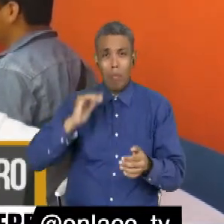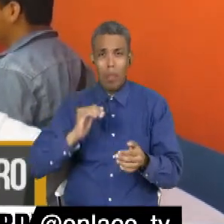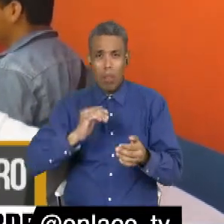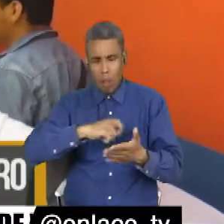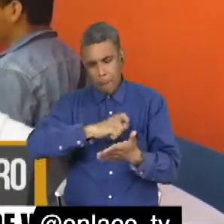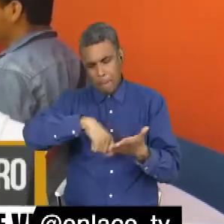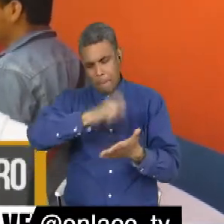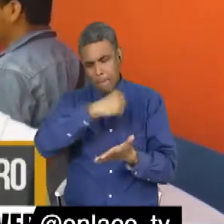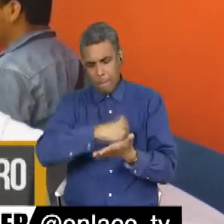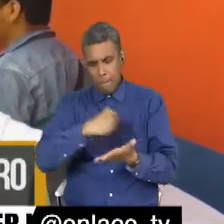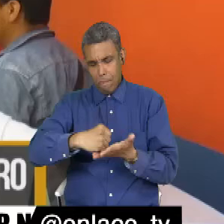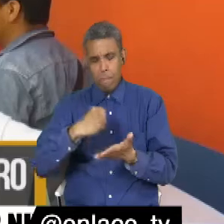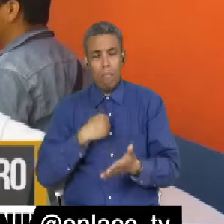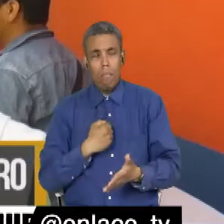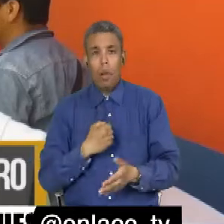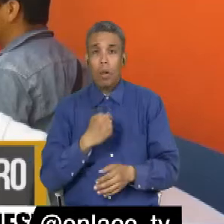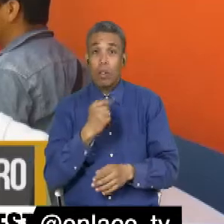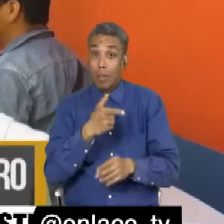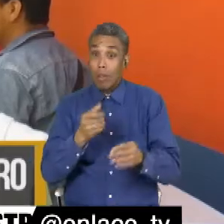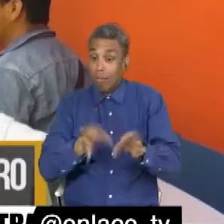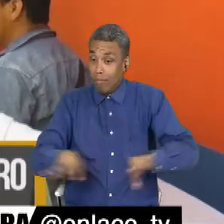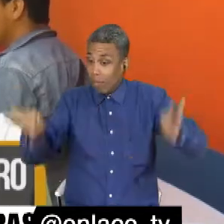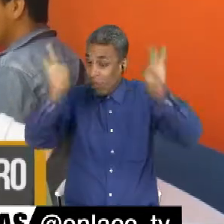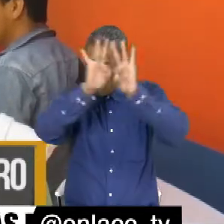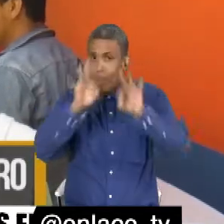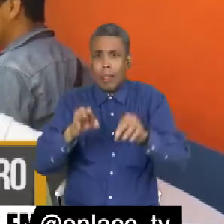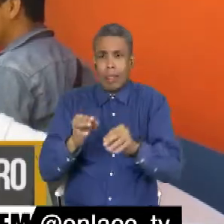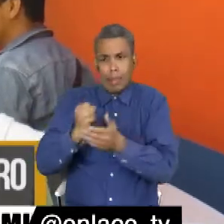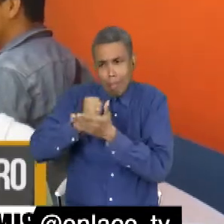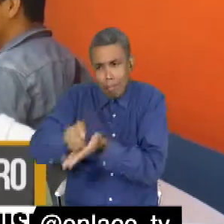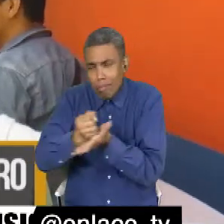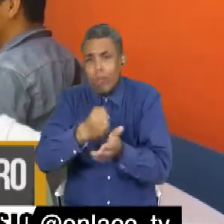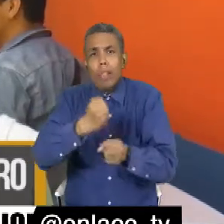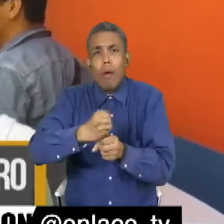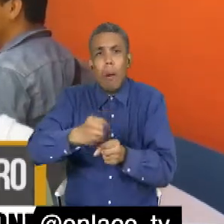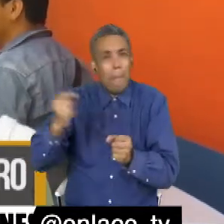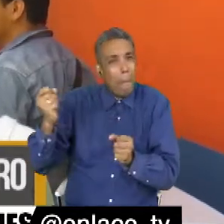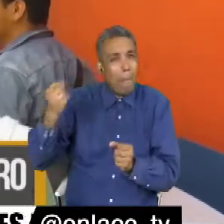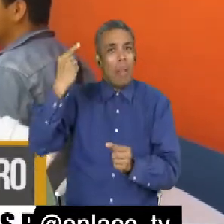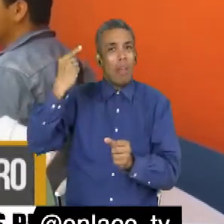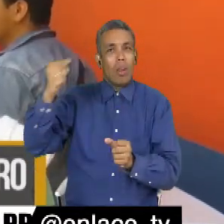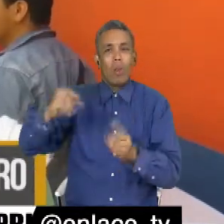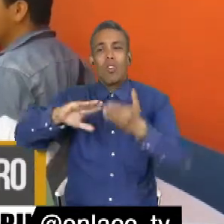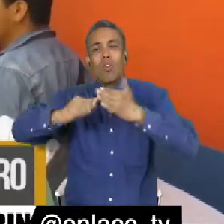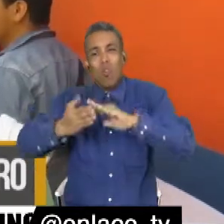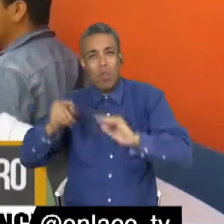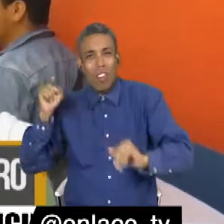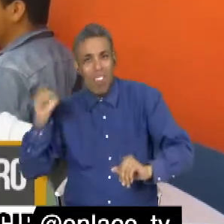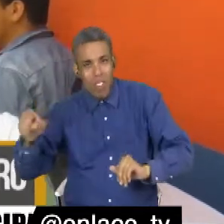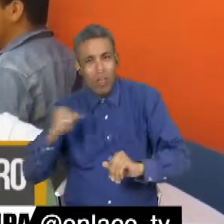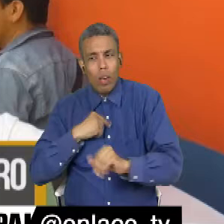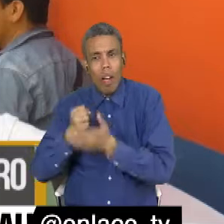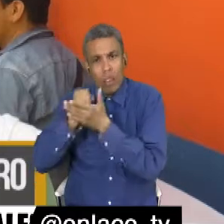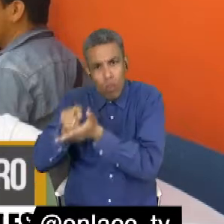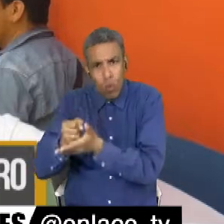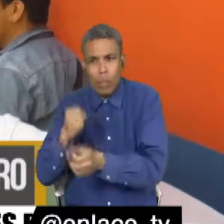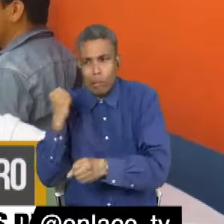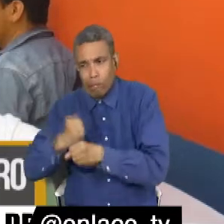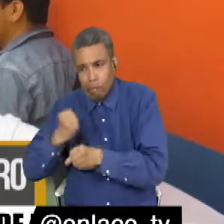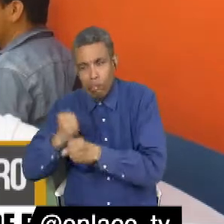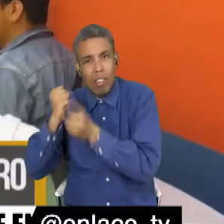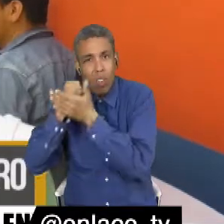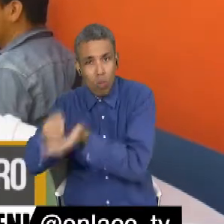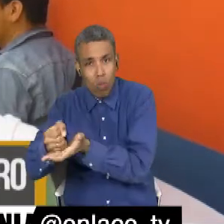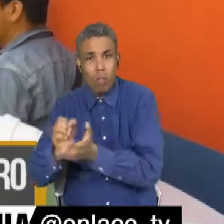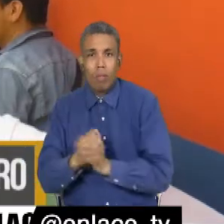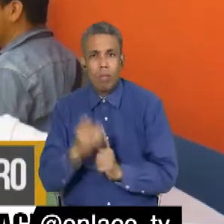prioridades a nuestro corregimiento del centro, producto de este efecto, de este desarrollo, de este proyecto, en el cual las comunidades del corregimiento del centro son las directas afectadas, pero se generó un decreto